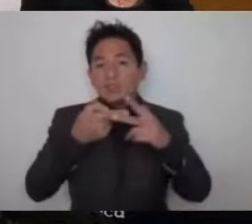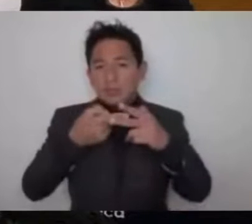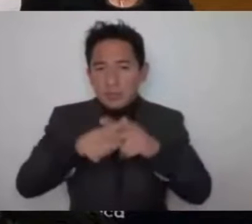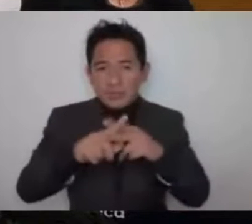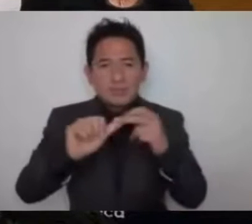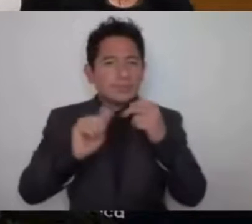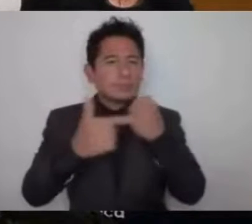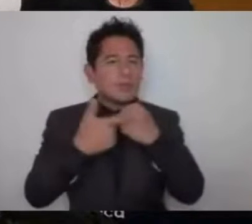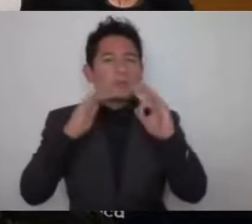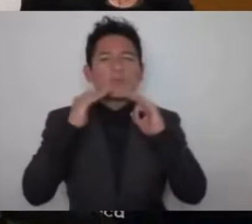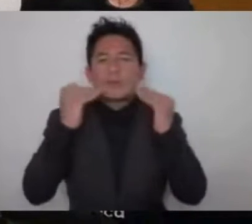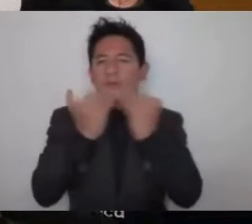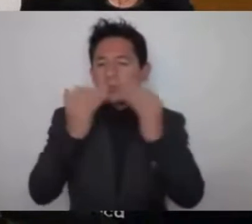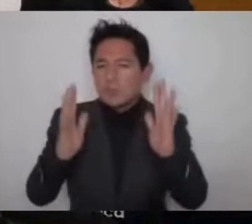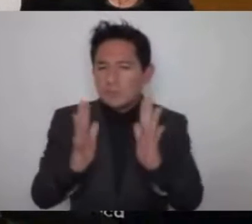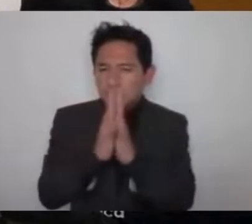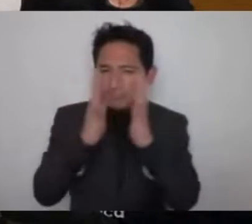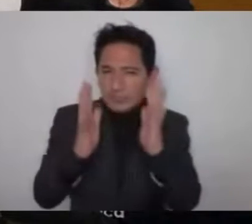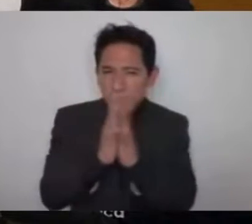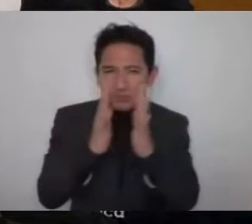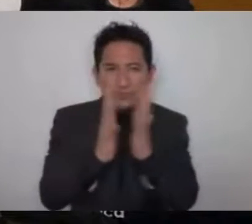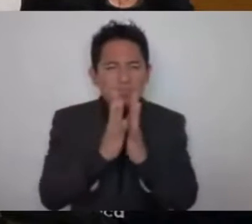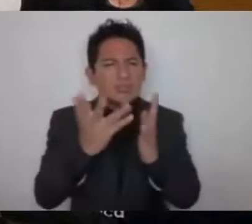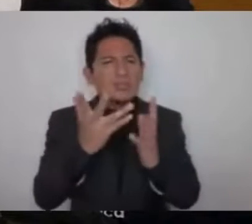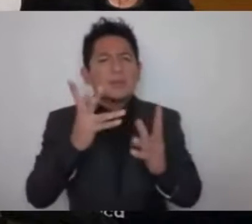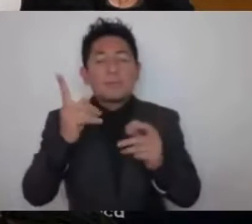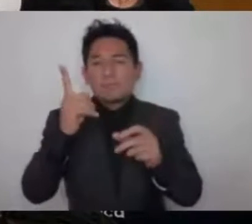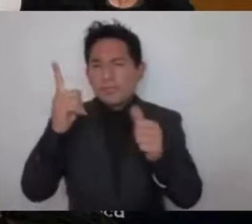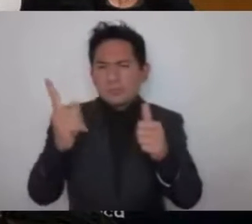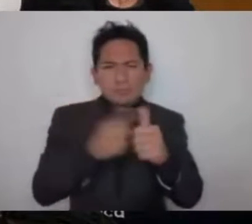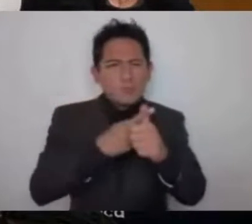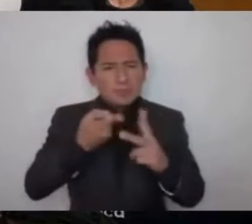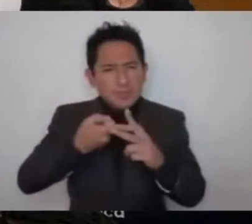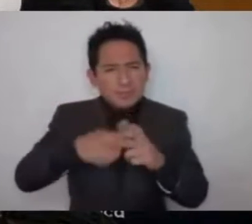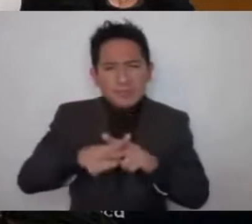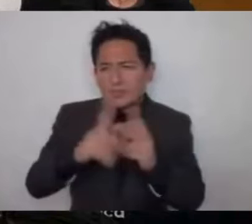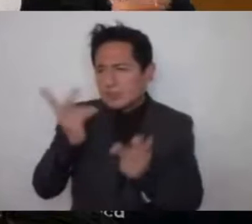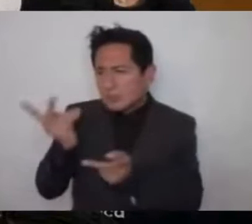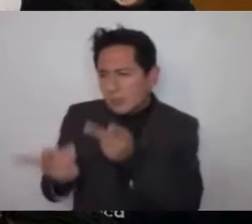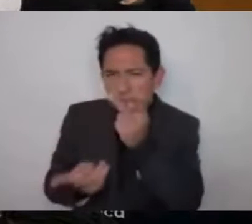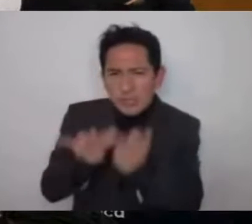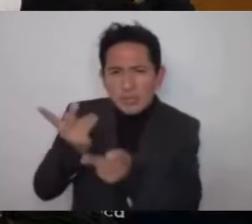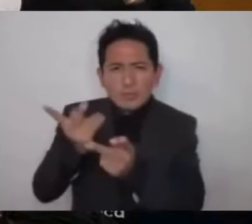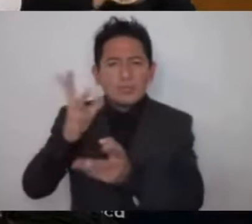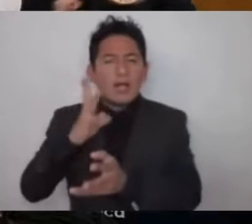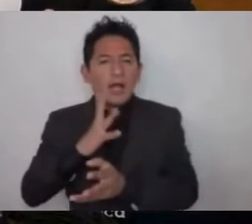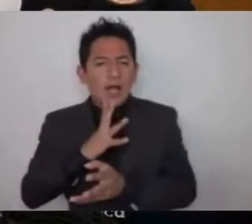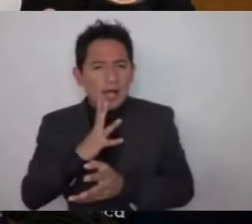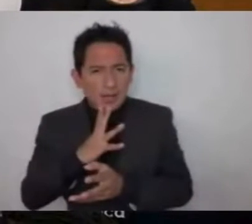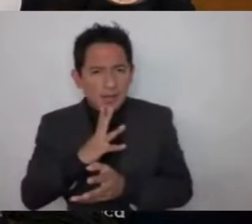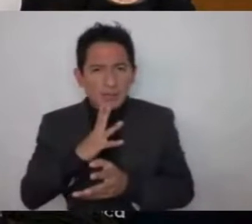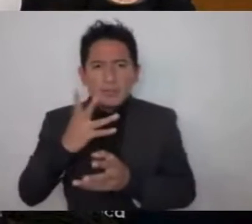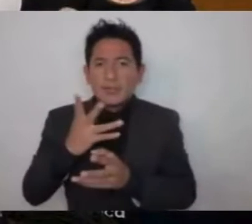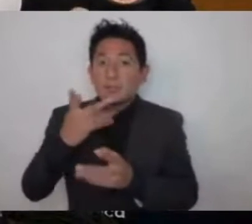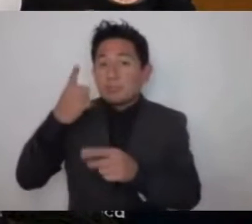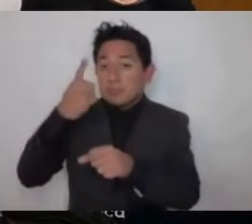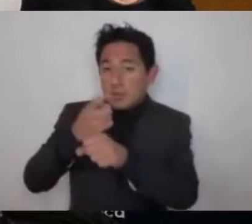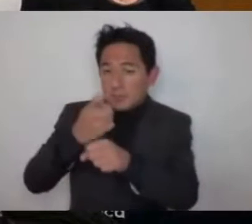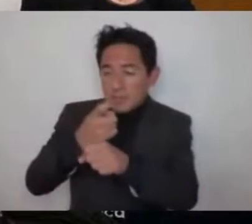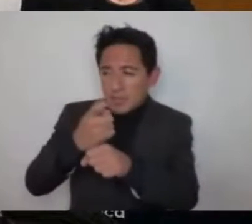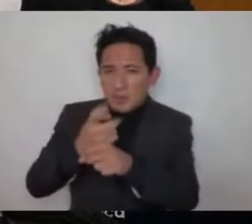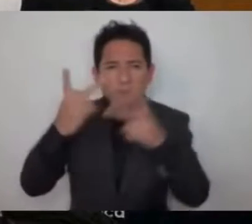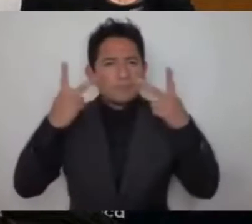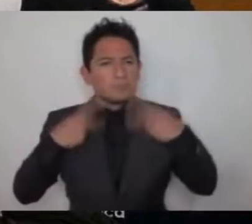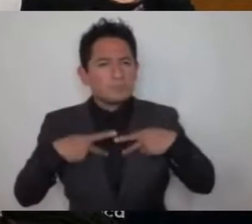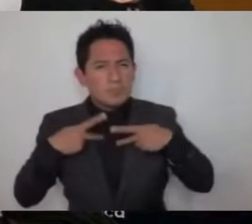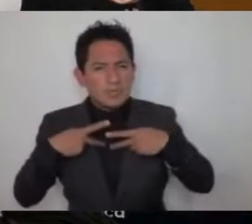consultivo en el que se realizaron grupos focales con gente personas de poder judicial